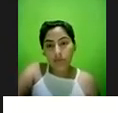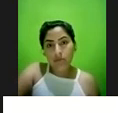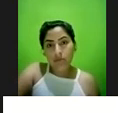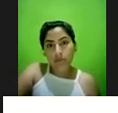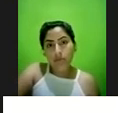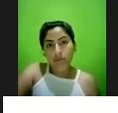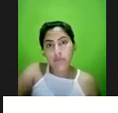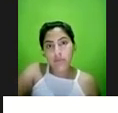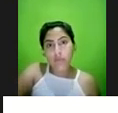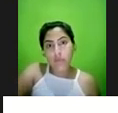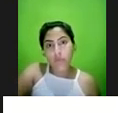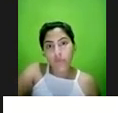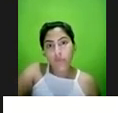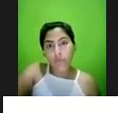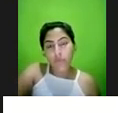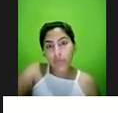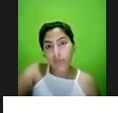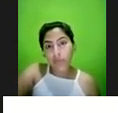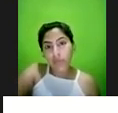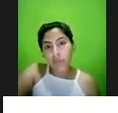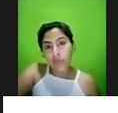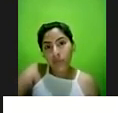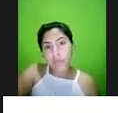gracias al movimiento tenemos el ciclo de Krenner.